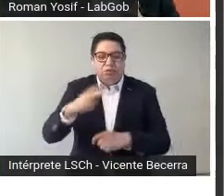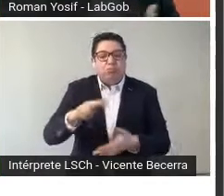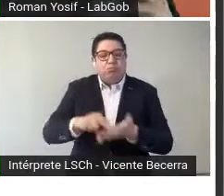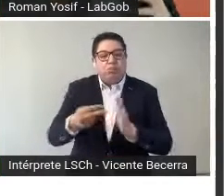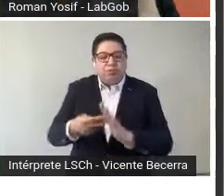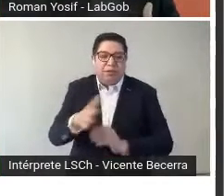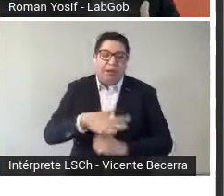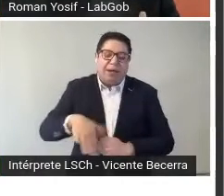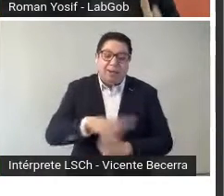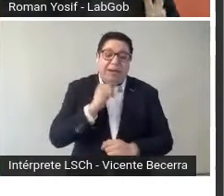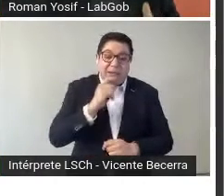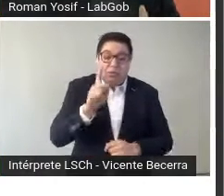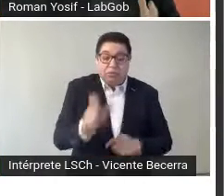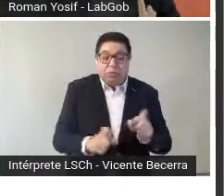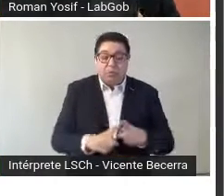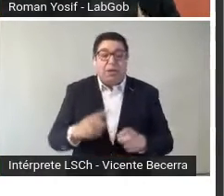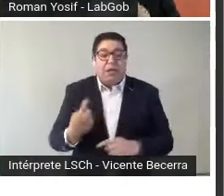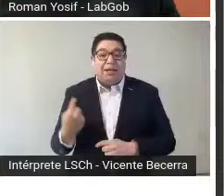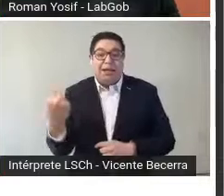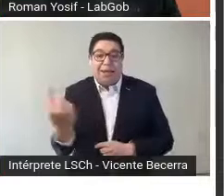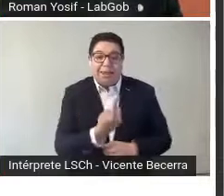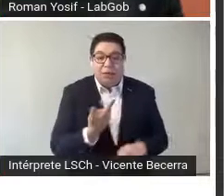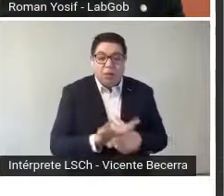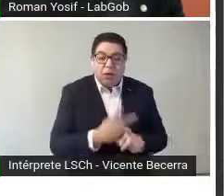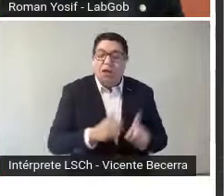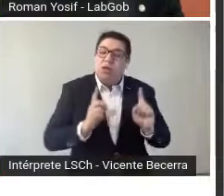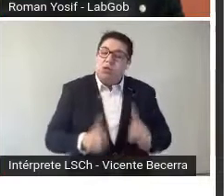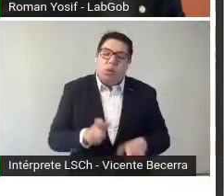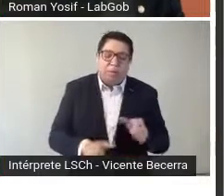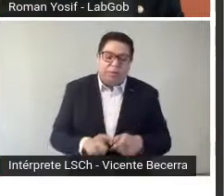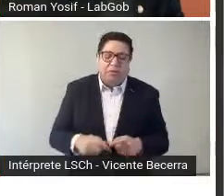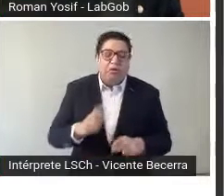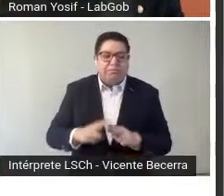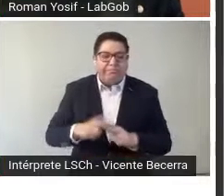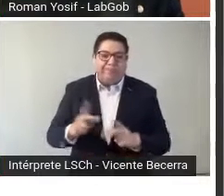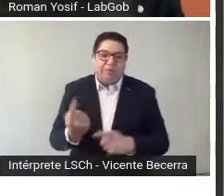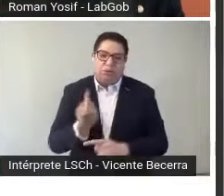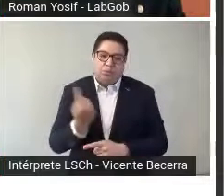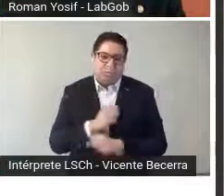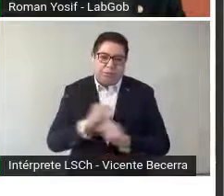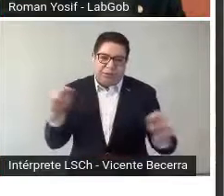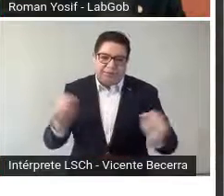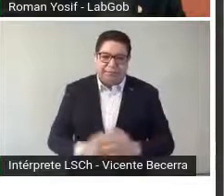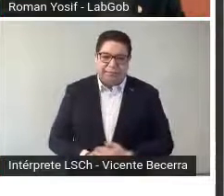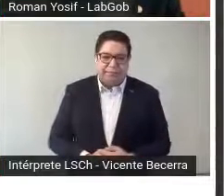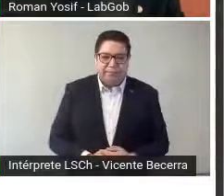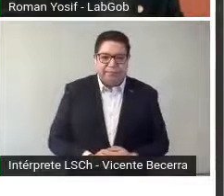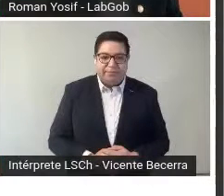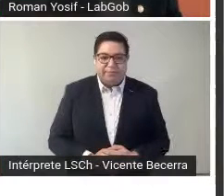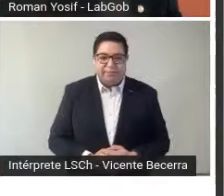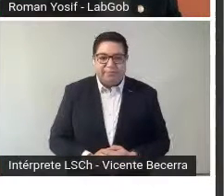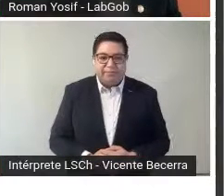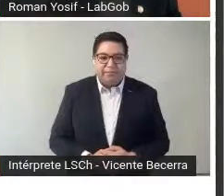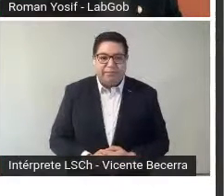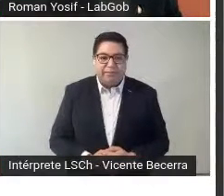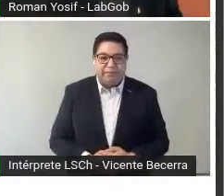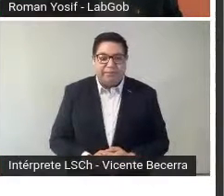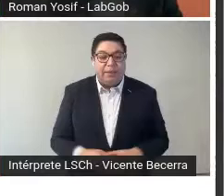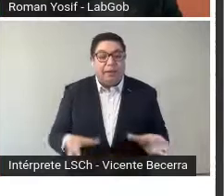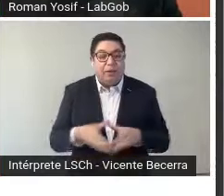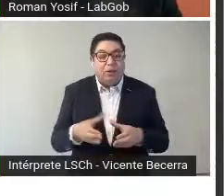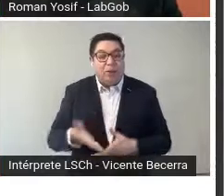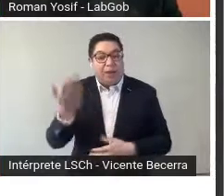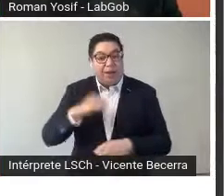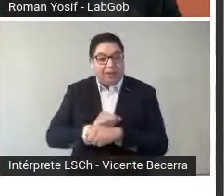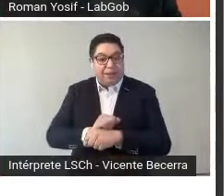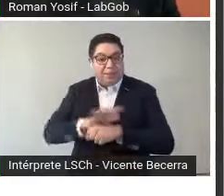públicos que de manera individual no vamos a poder resolver. Esta red, obviamente, durante la pandemia